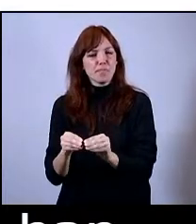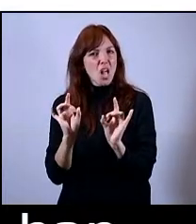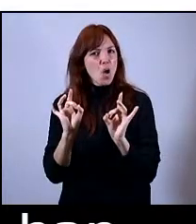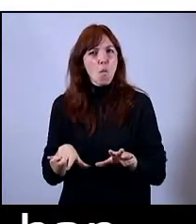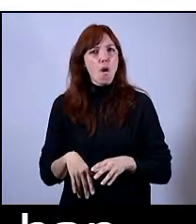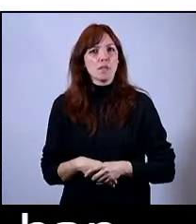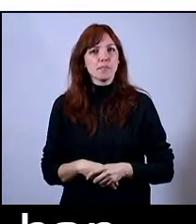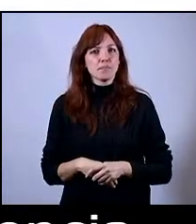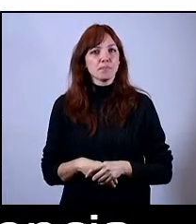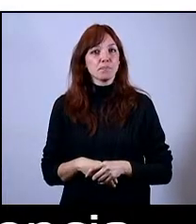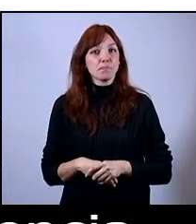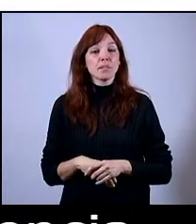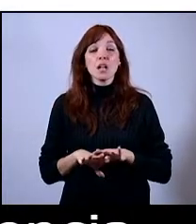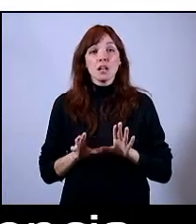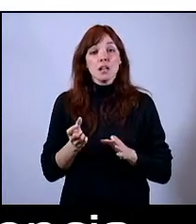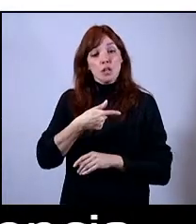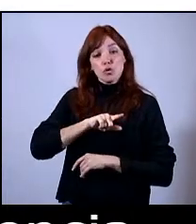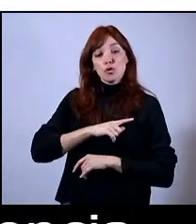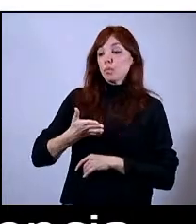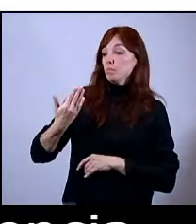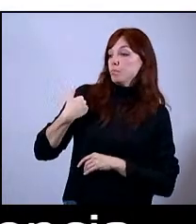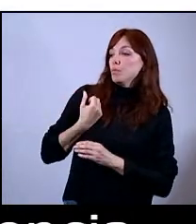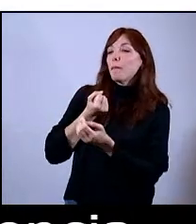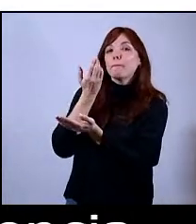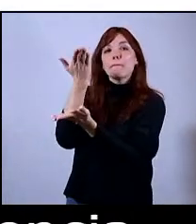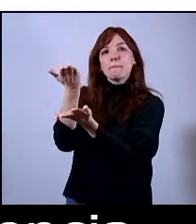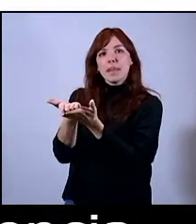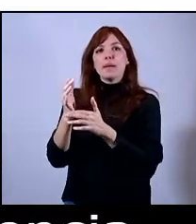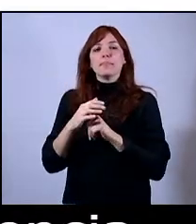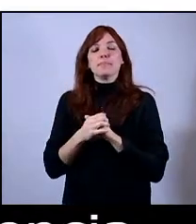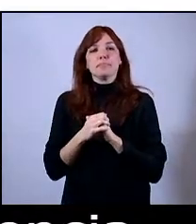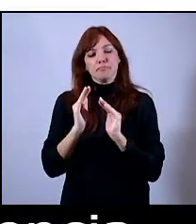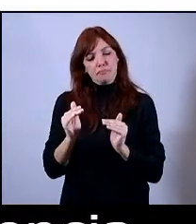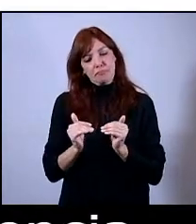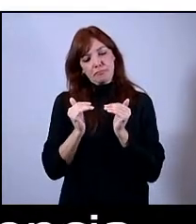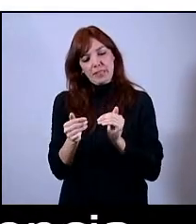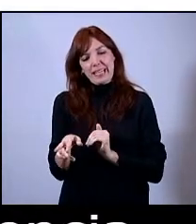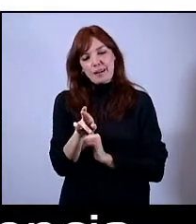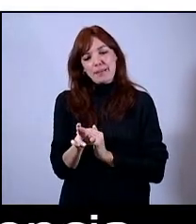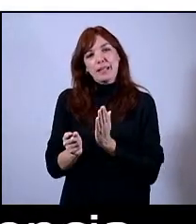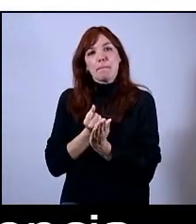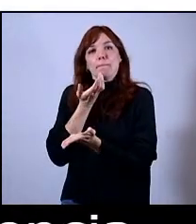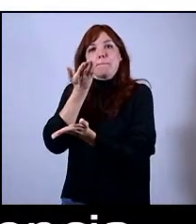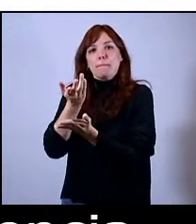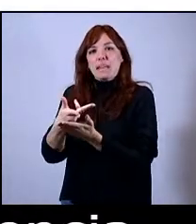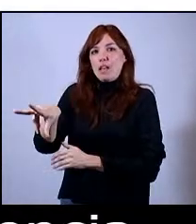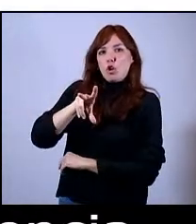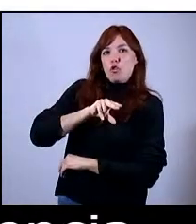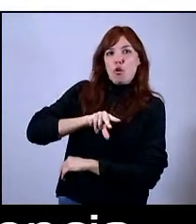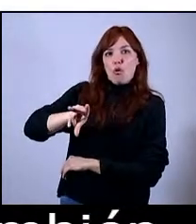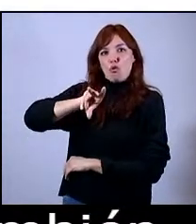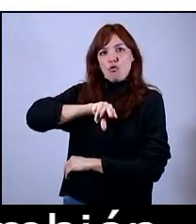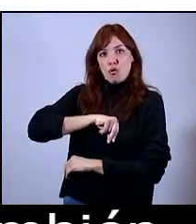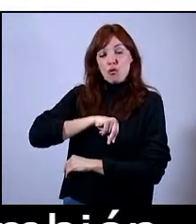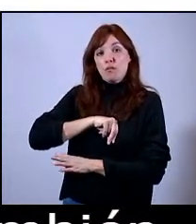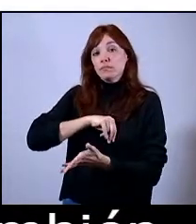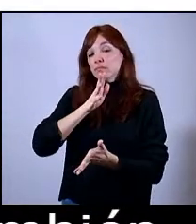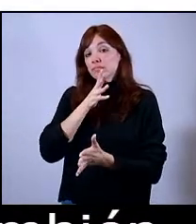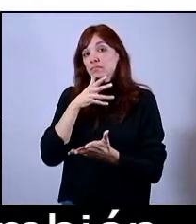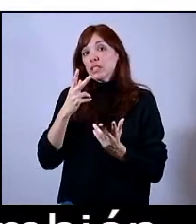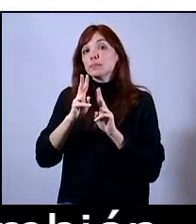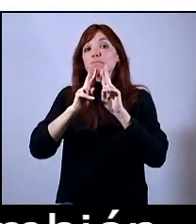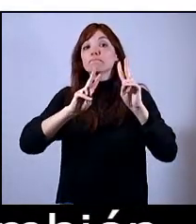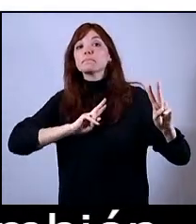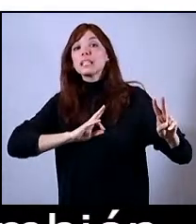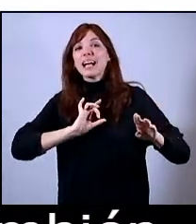sectorial se la volvimos a pedir en una reunión informal, también nos la negó, y nos ha contestado